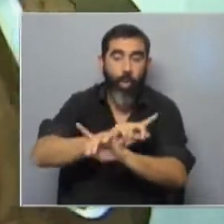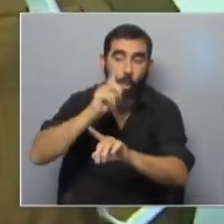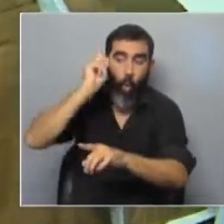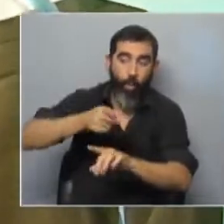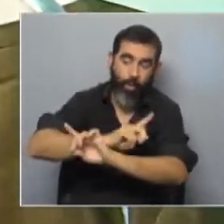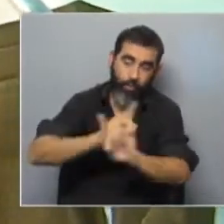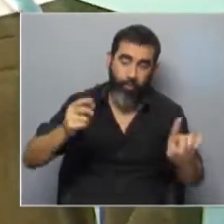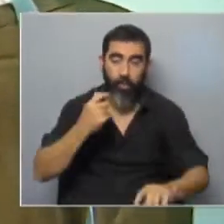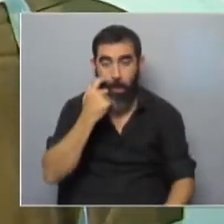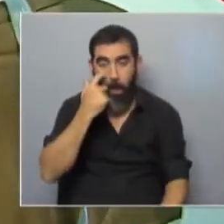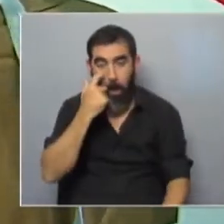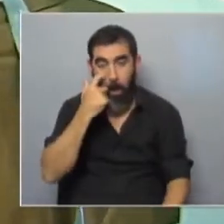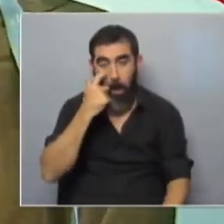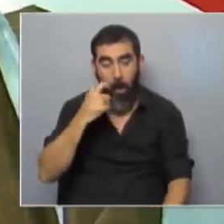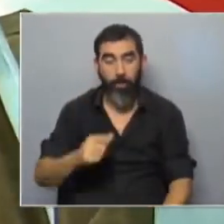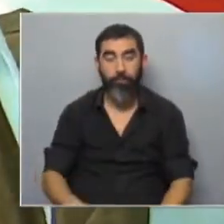obligatoria.